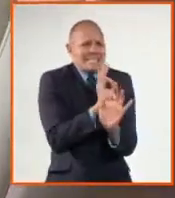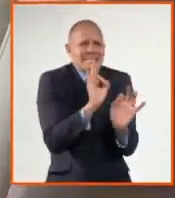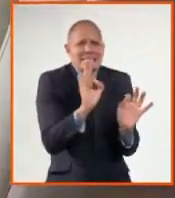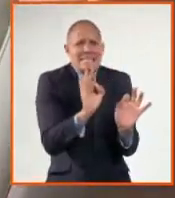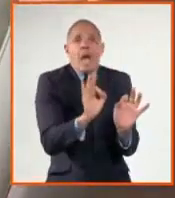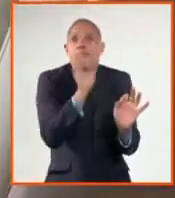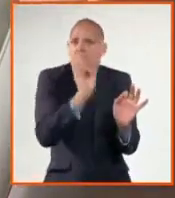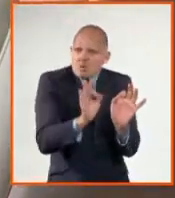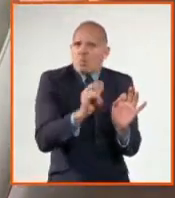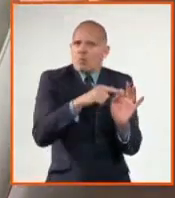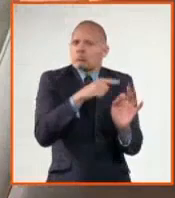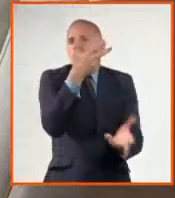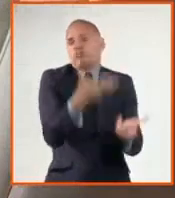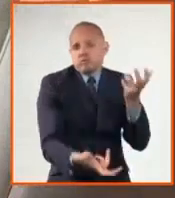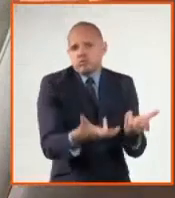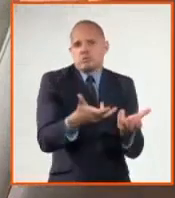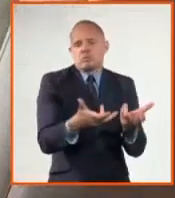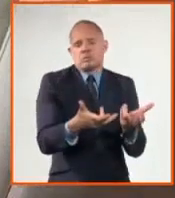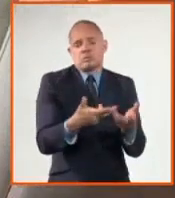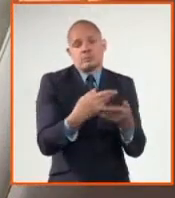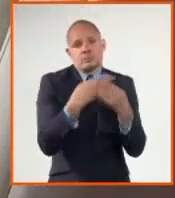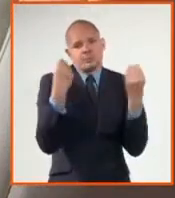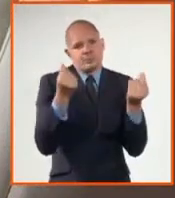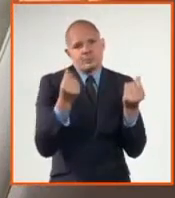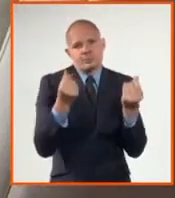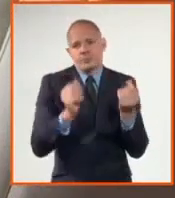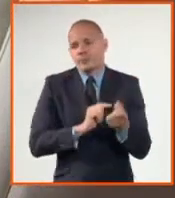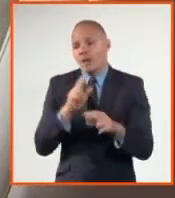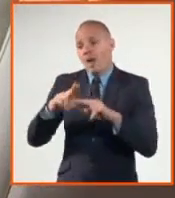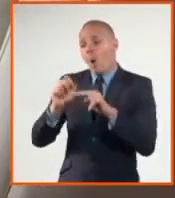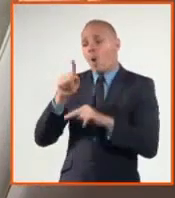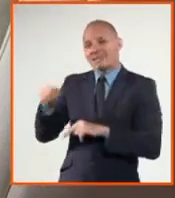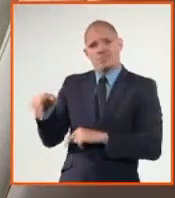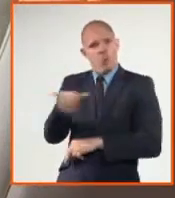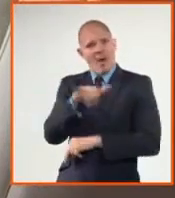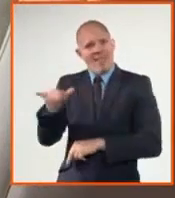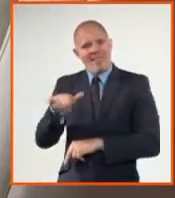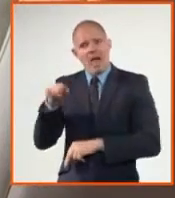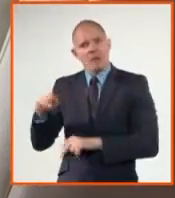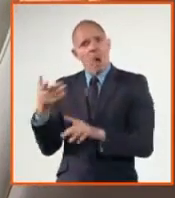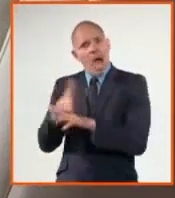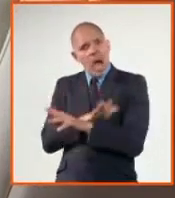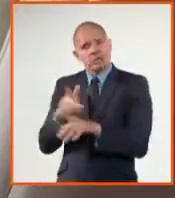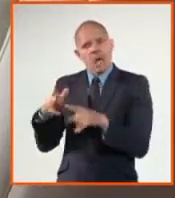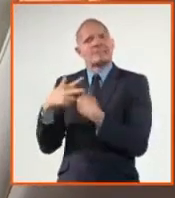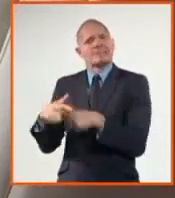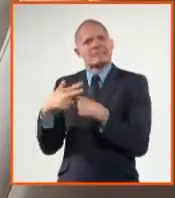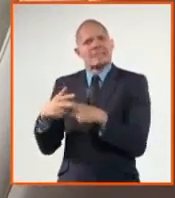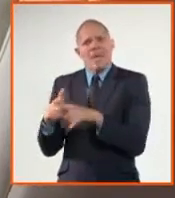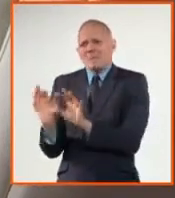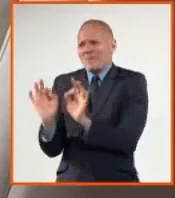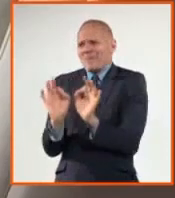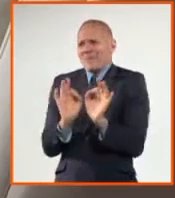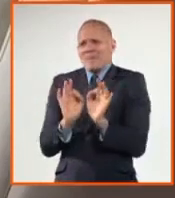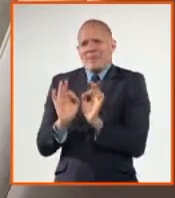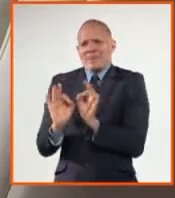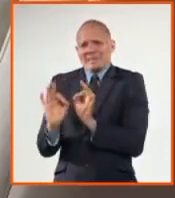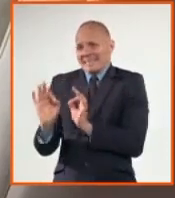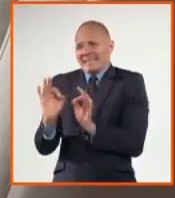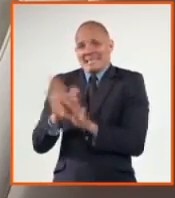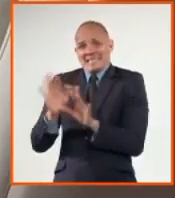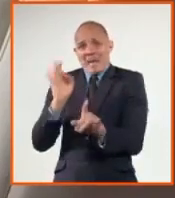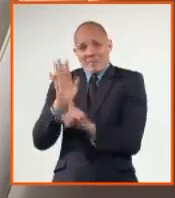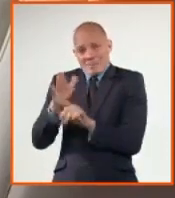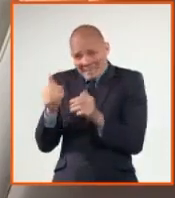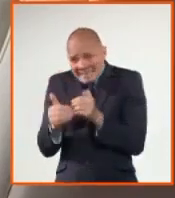decíamos la gran esperanza para el verano en el momento que parecía que entraba pues se da ese ese incendio que fueron dos